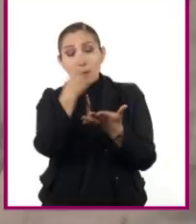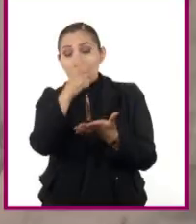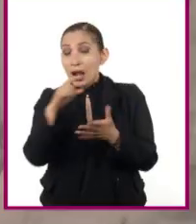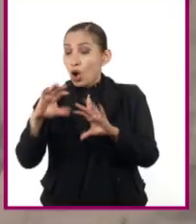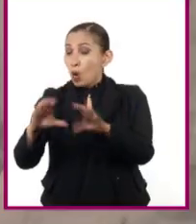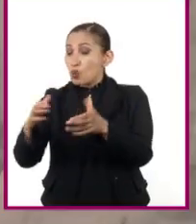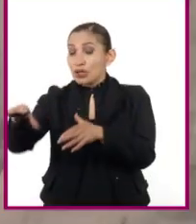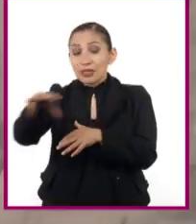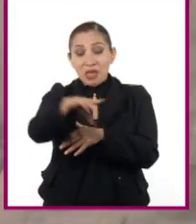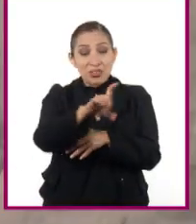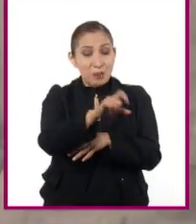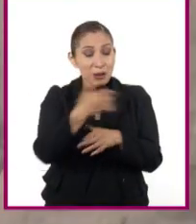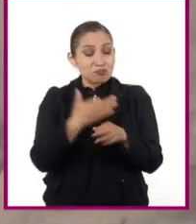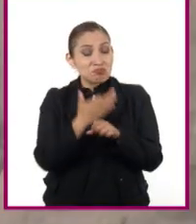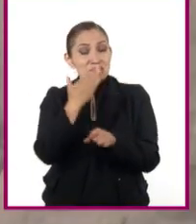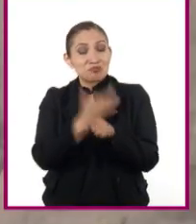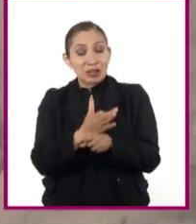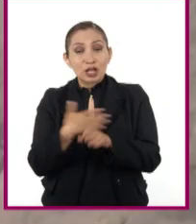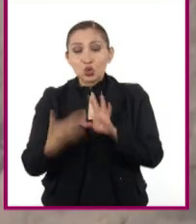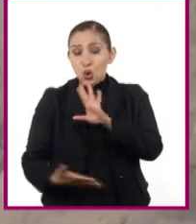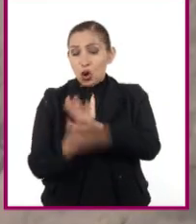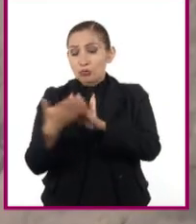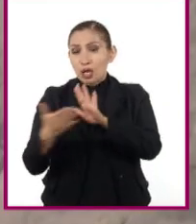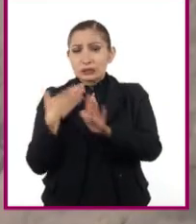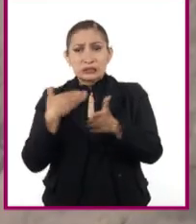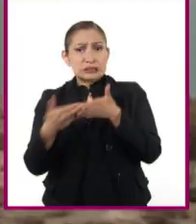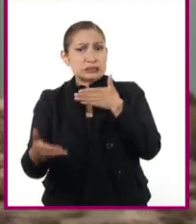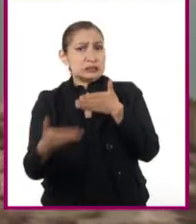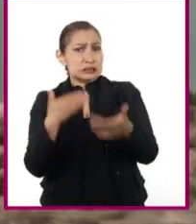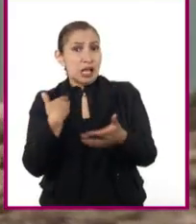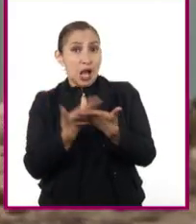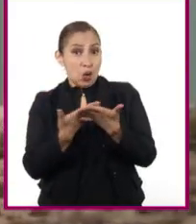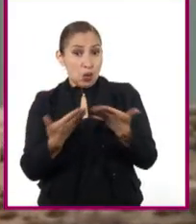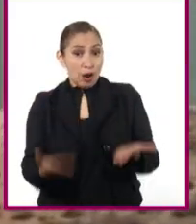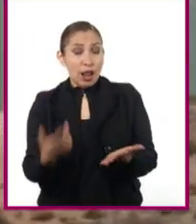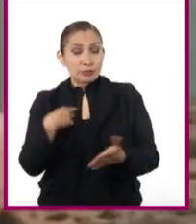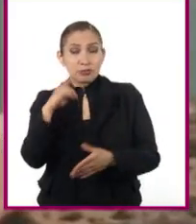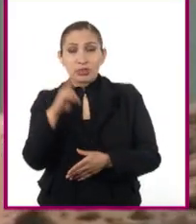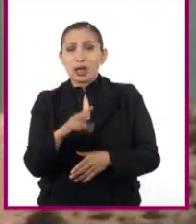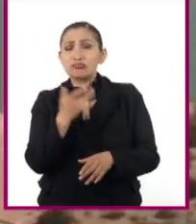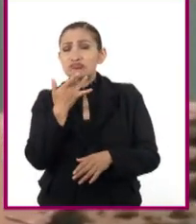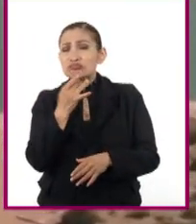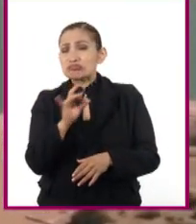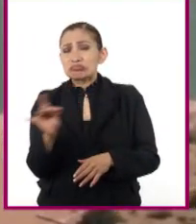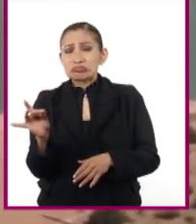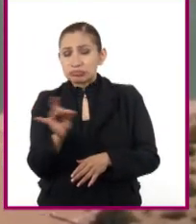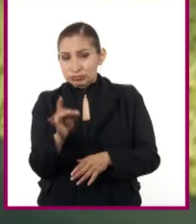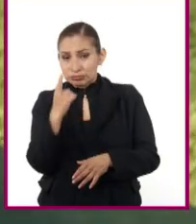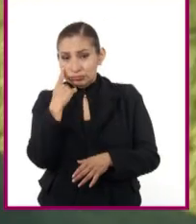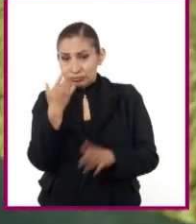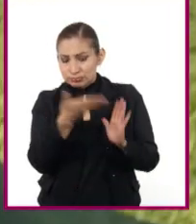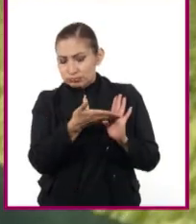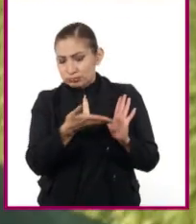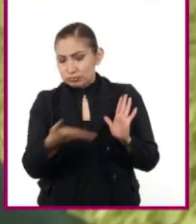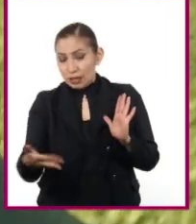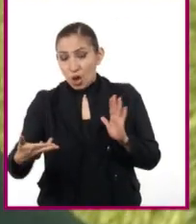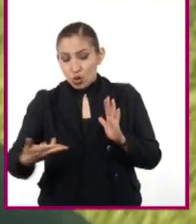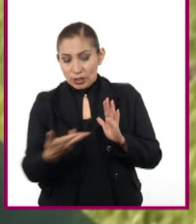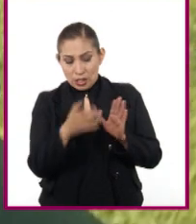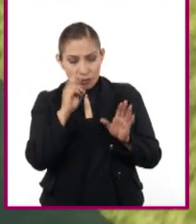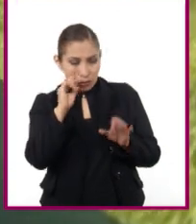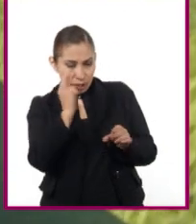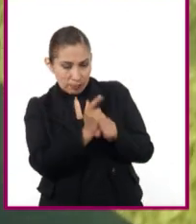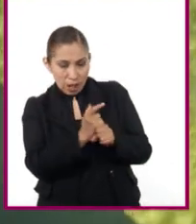comunidades. Su principio de construcción, aunque se ha sofisticado con los años, es en realidad muy simple. A lo largo de un río